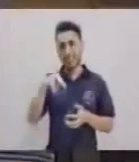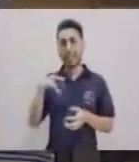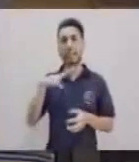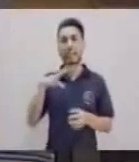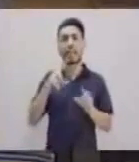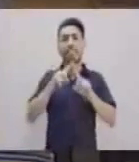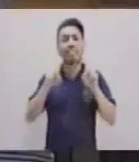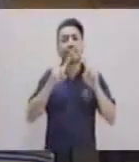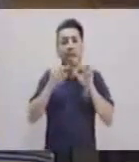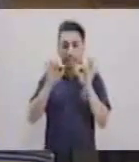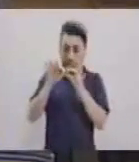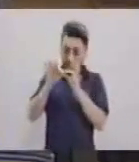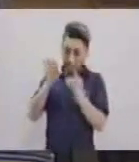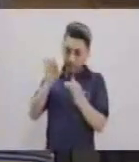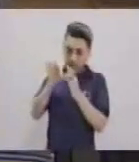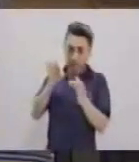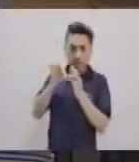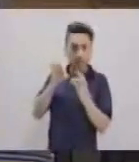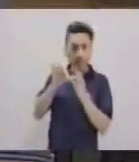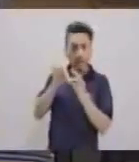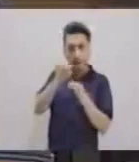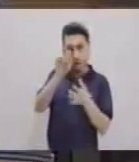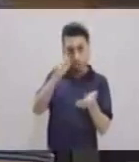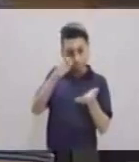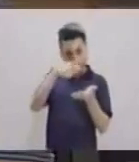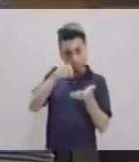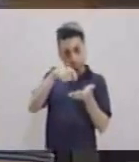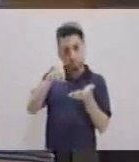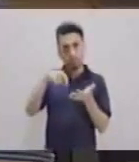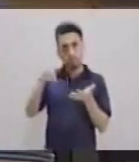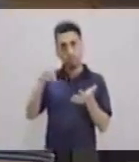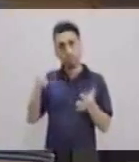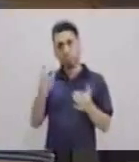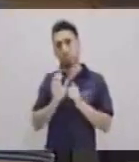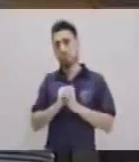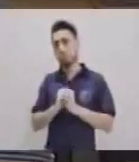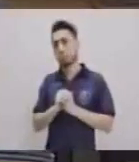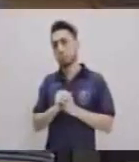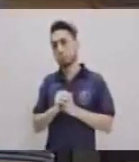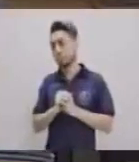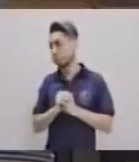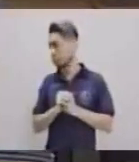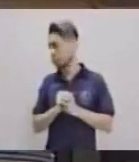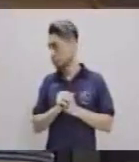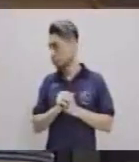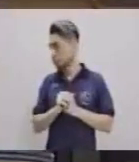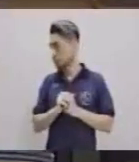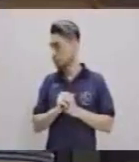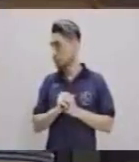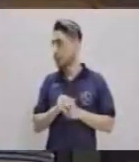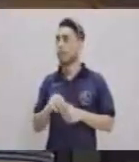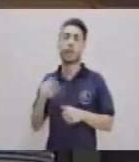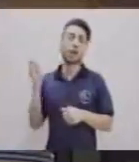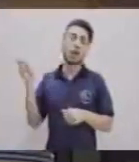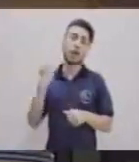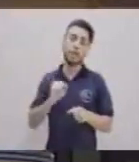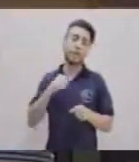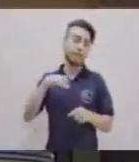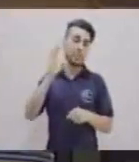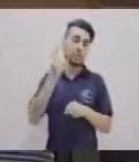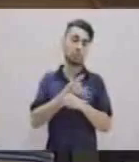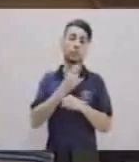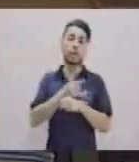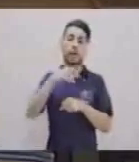puntas, en donde usted puede hacer una artesanía muy, muy, muy interesante. Nosotros nos vamos a ir por la opción del pirógrafo,